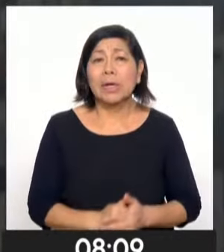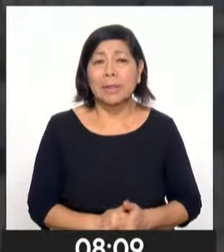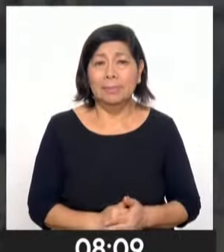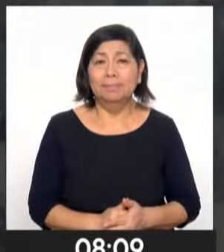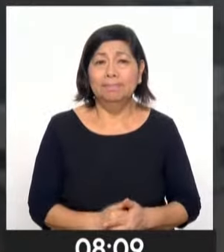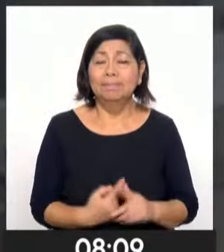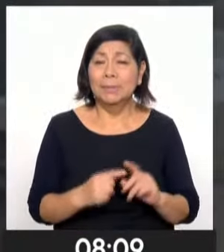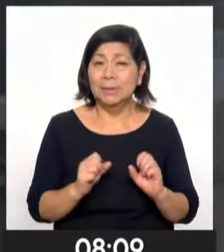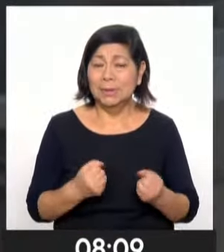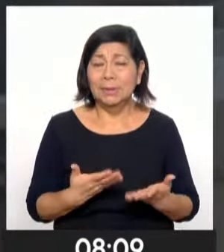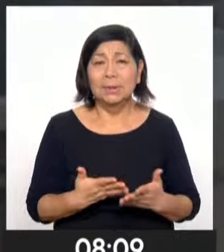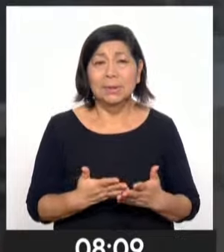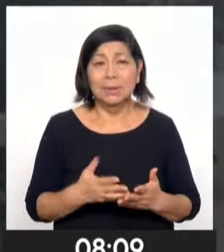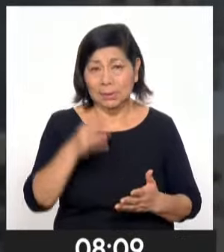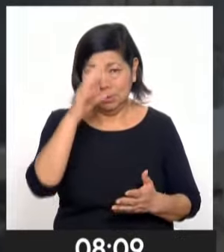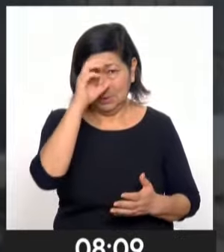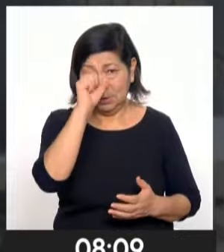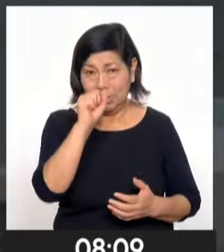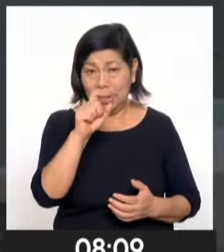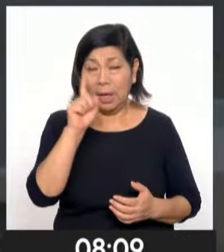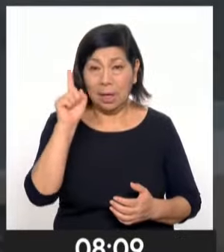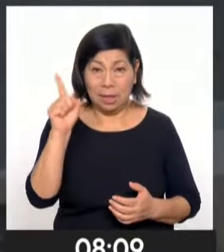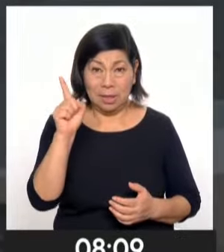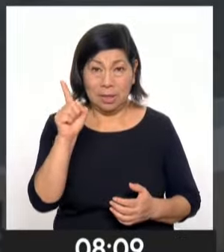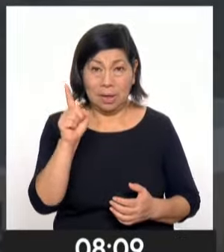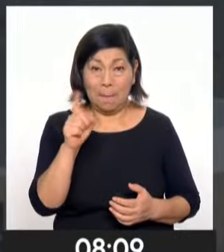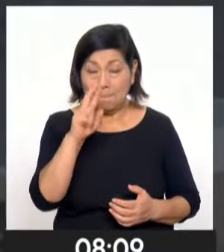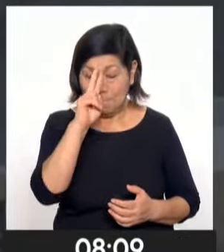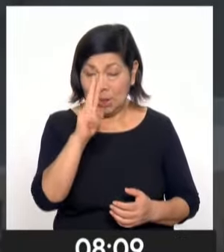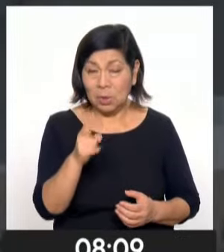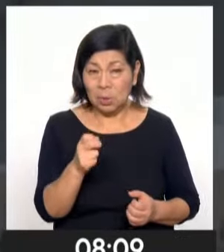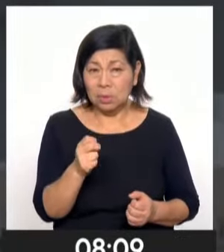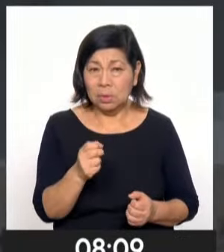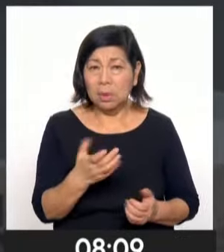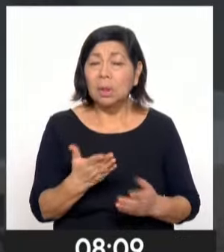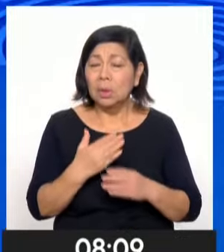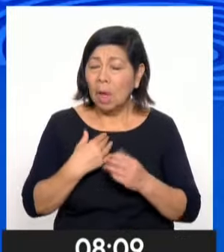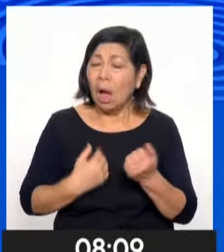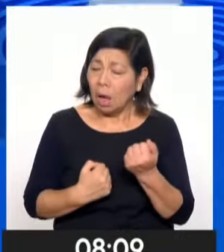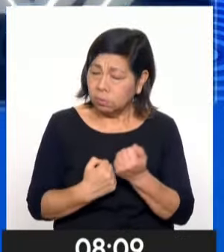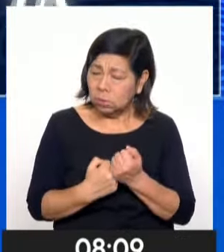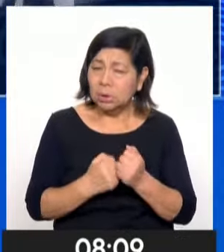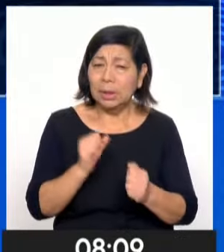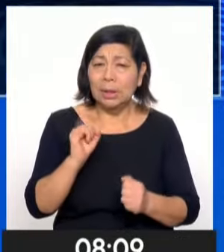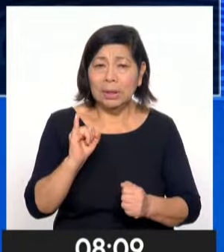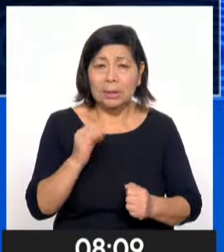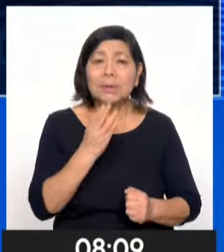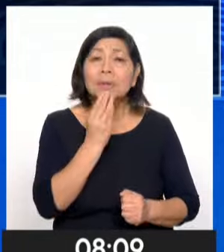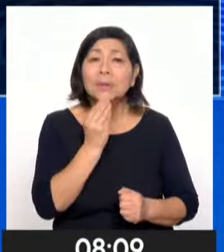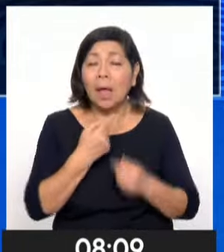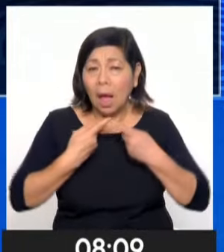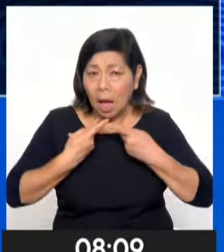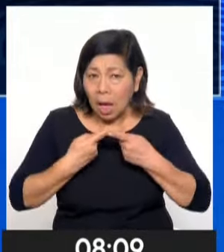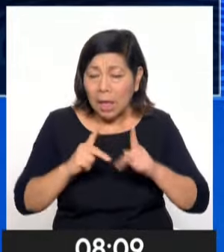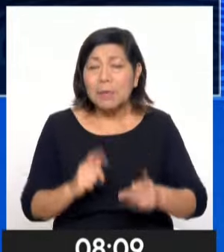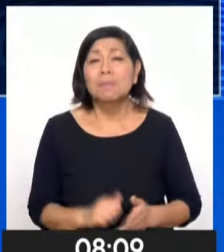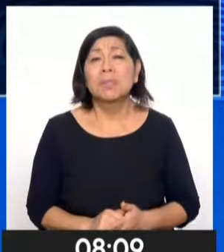Es por ello que la Cancillería de nuestro país se pronunció en solidaridad con el Estado israelí. Por medio de un